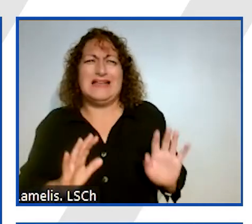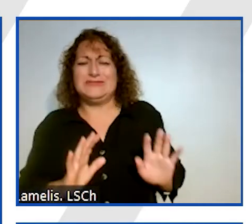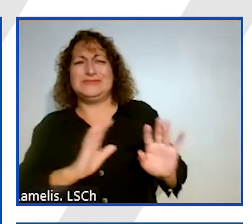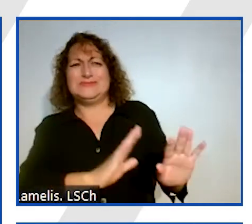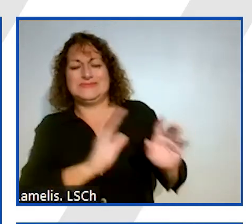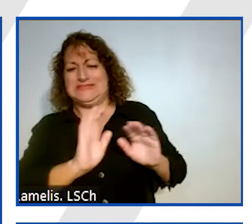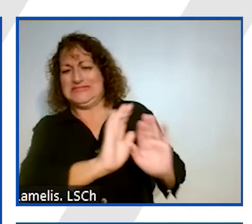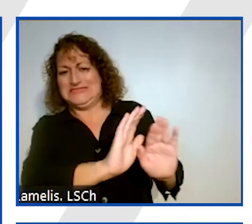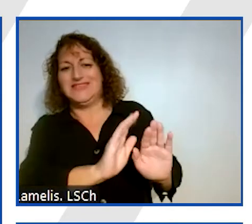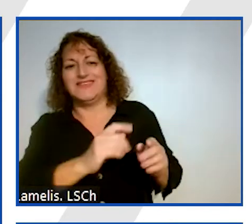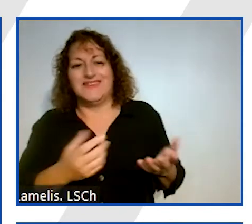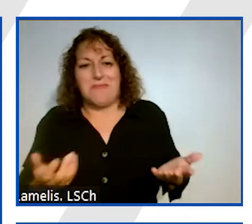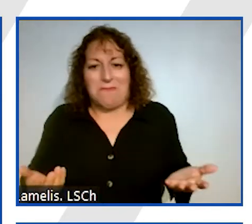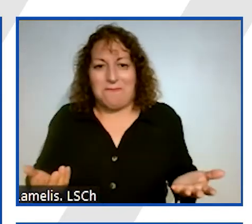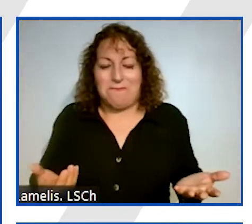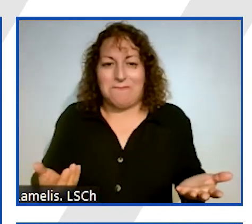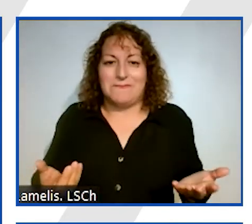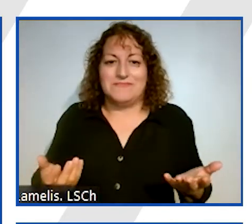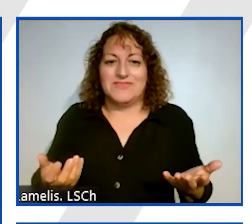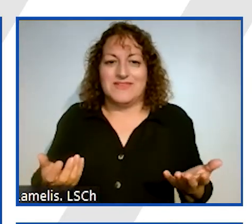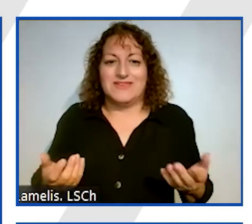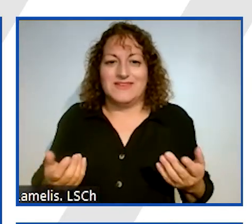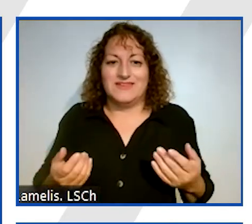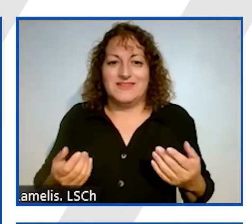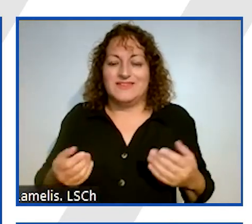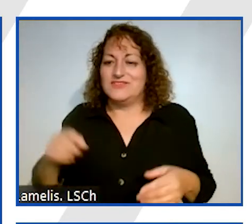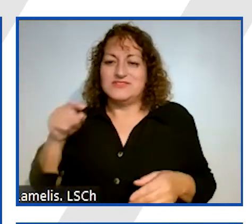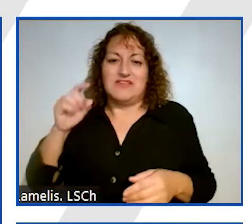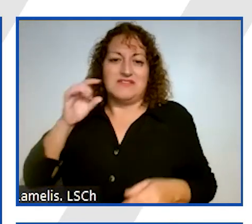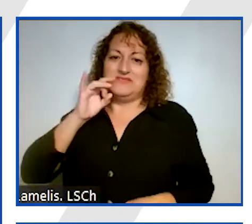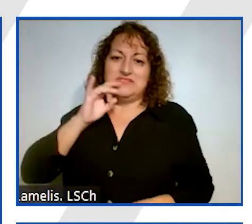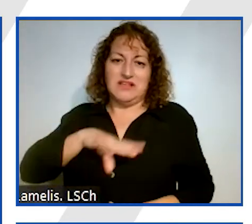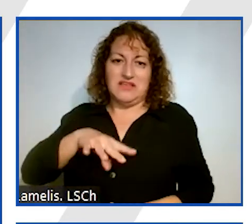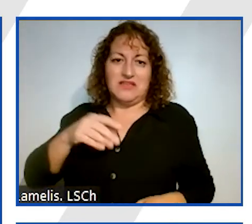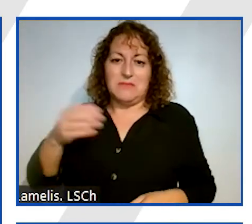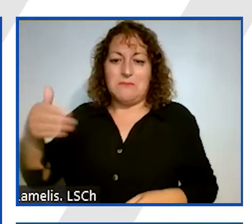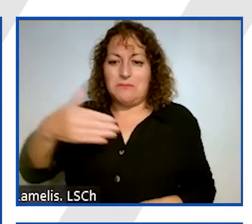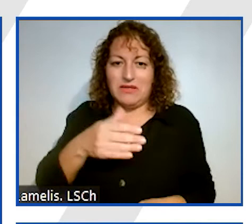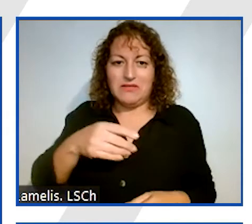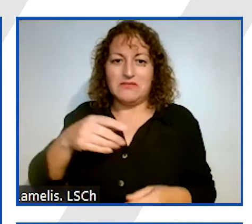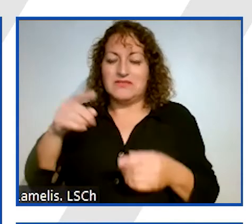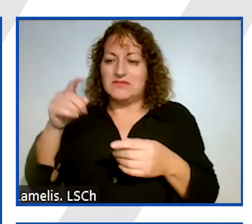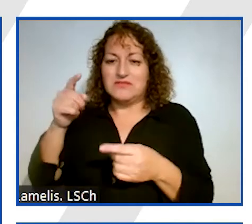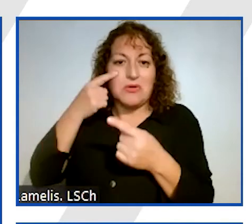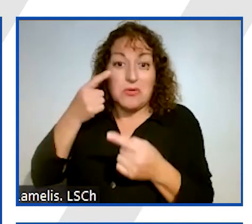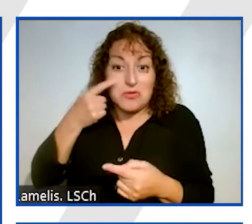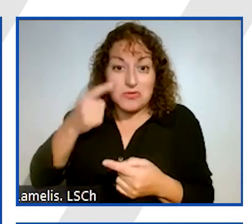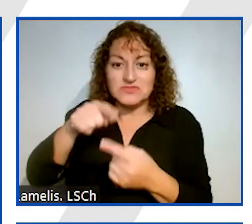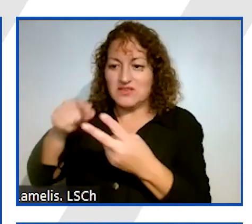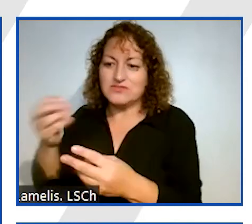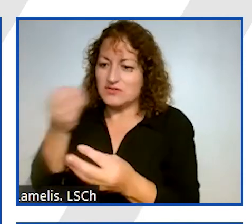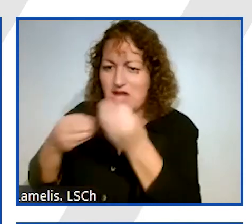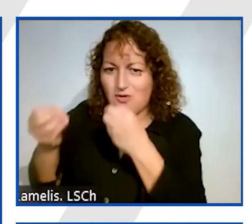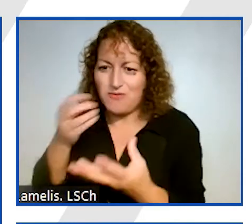cosa. Y nos concentramos simplemente en comernos los 2 peces chilenos y ignoramos un montón de la riqueza